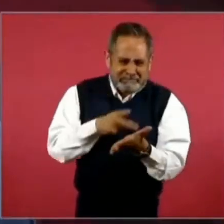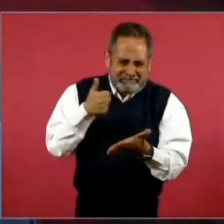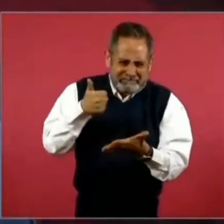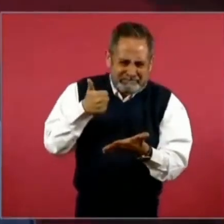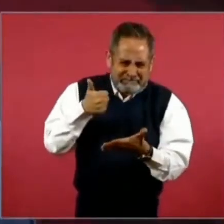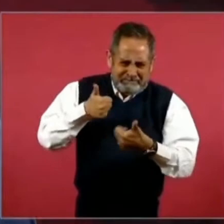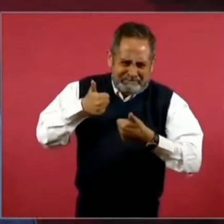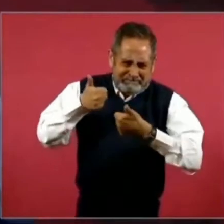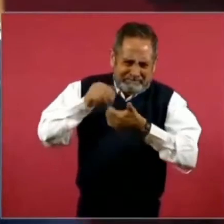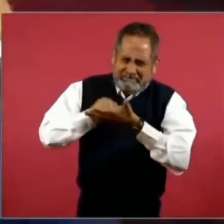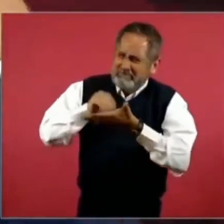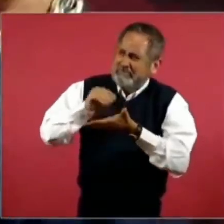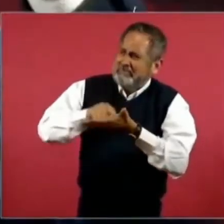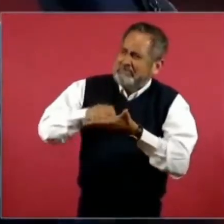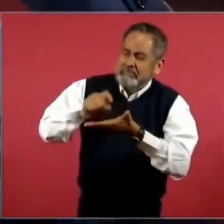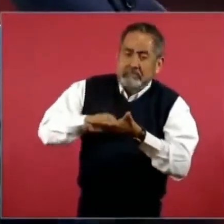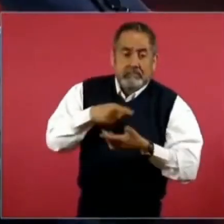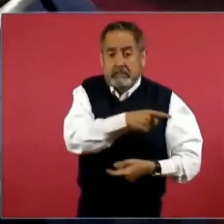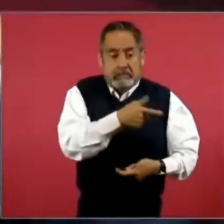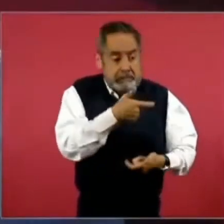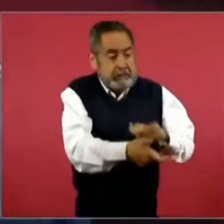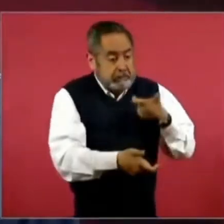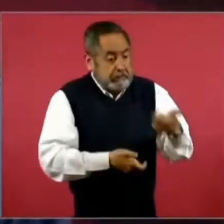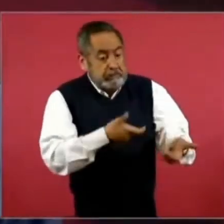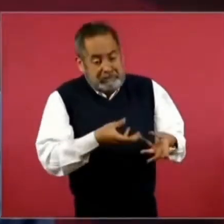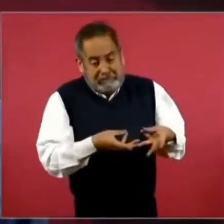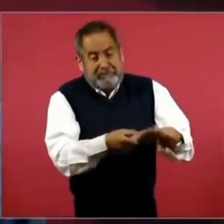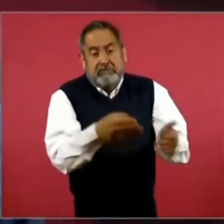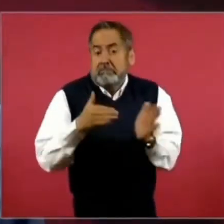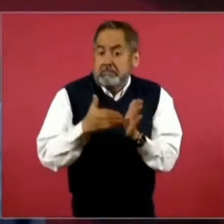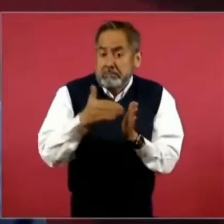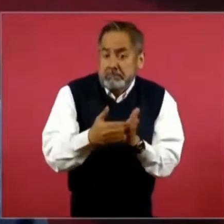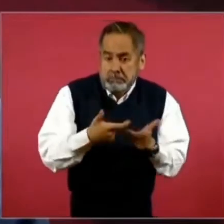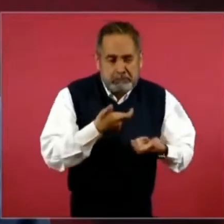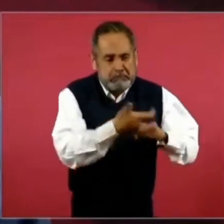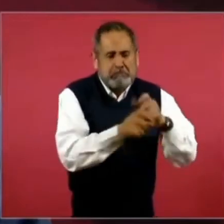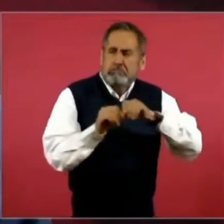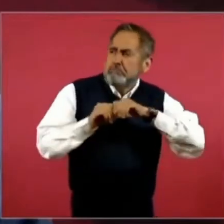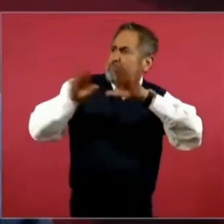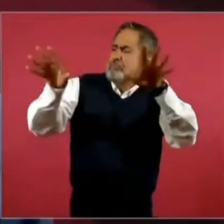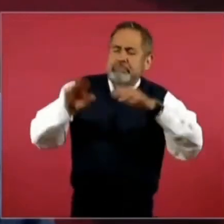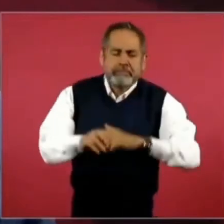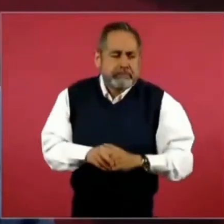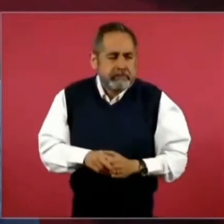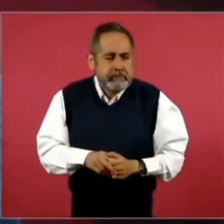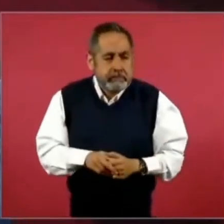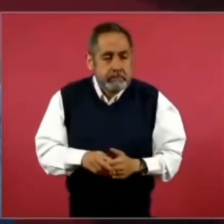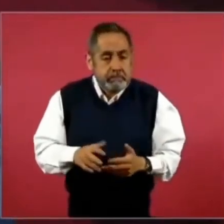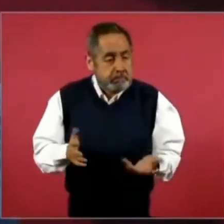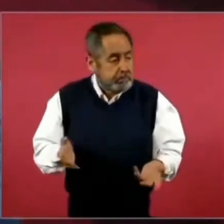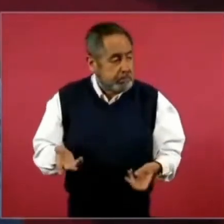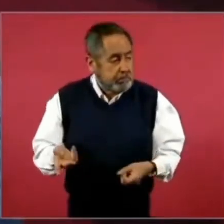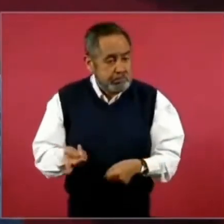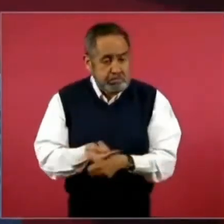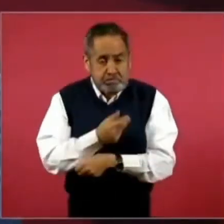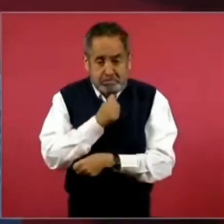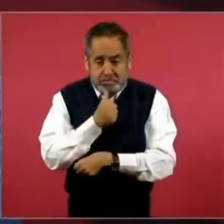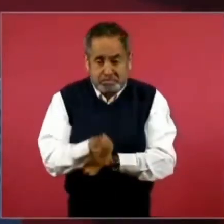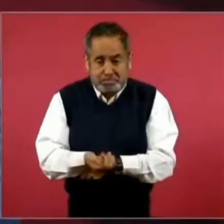repeticiones cuesta millones de pesos y hay